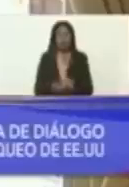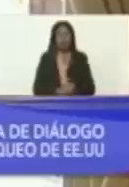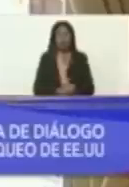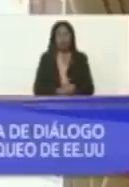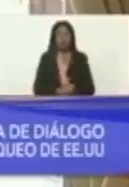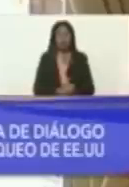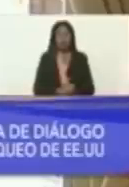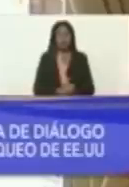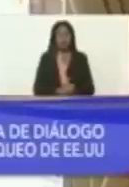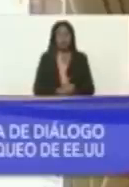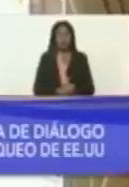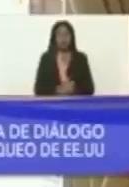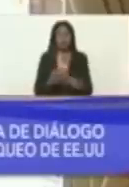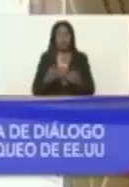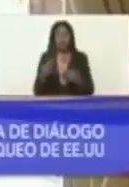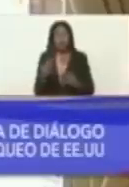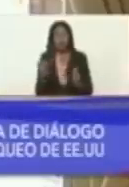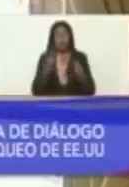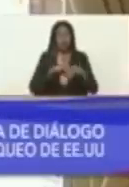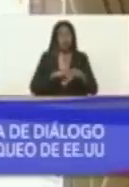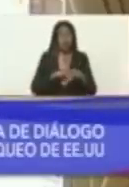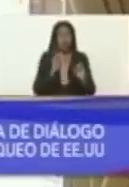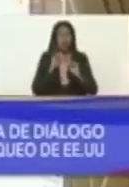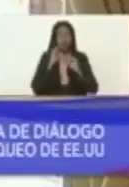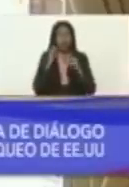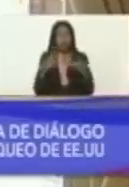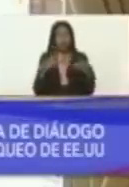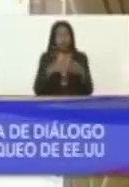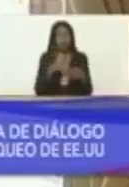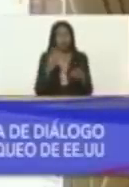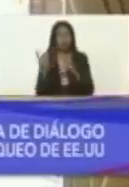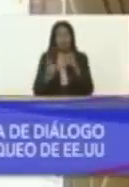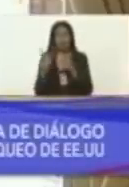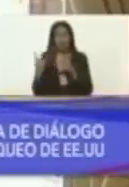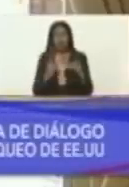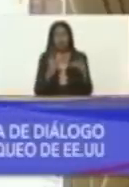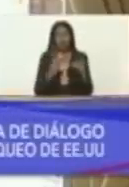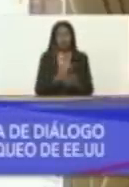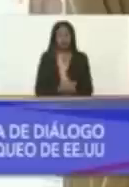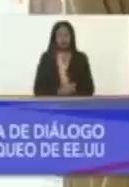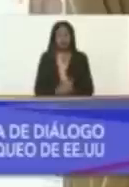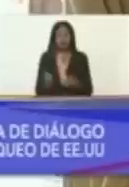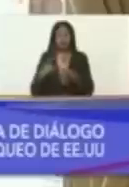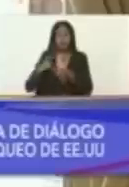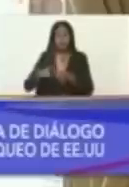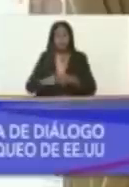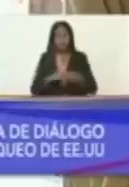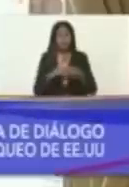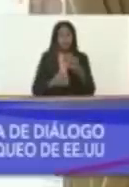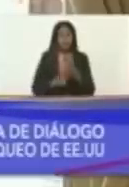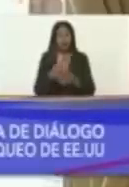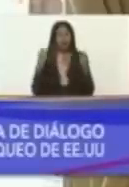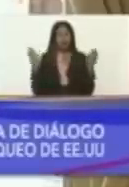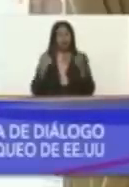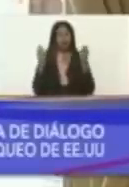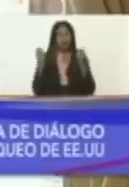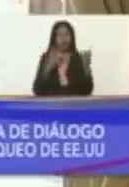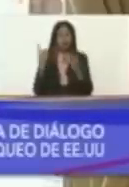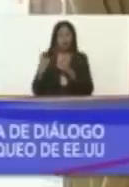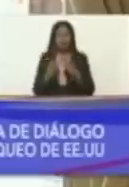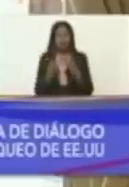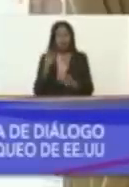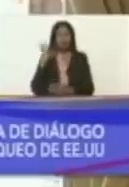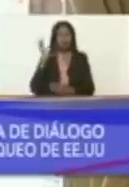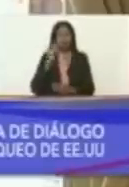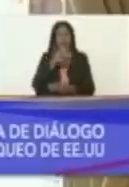es parte de los acuerdos logrados en esa mesa de diálogo incorporarse para promover el diálogo en esa asamblea